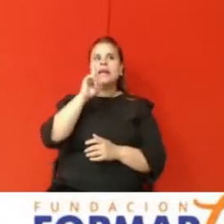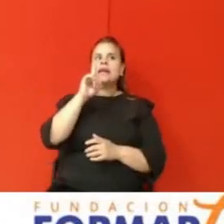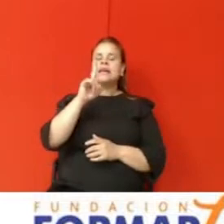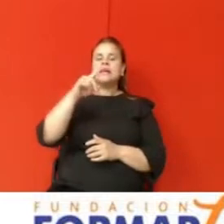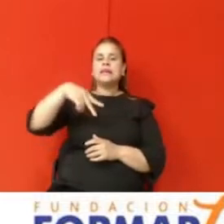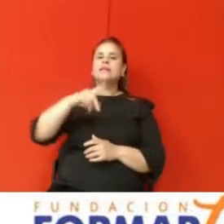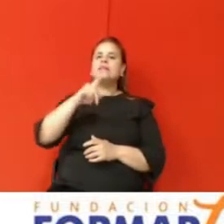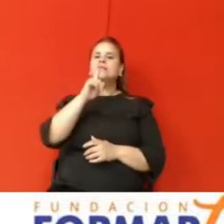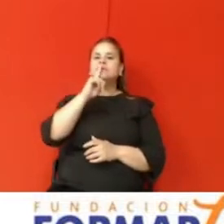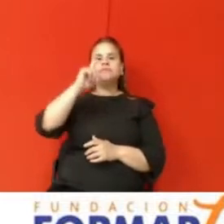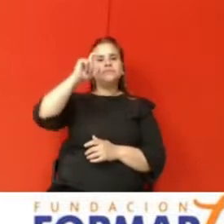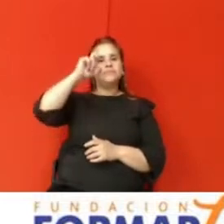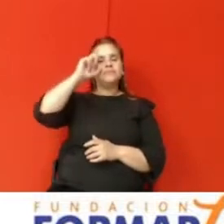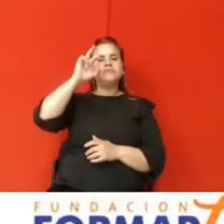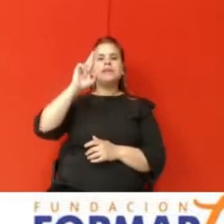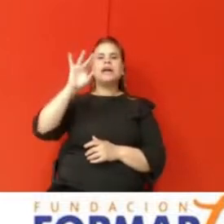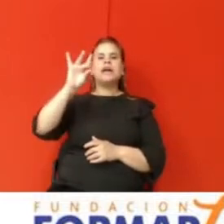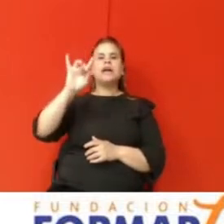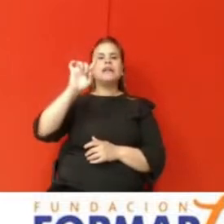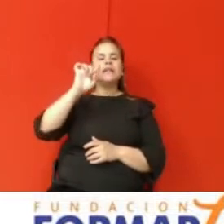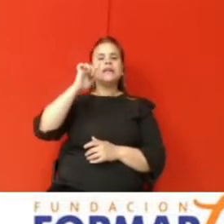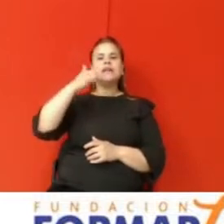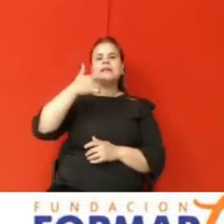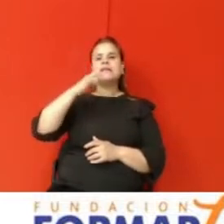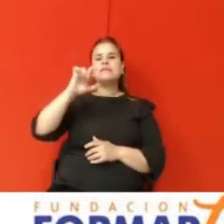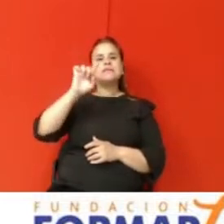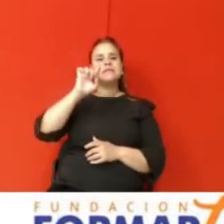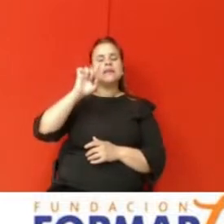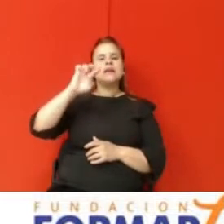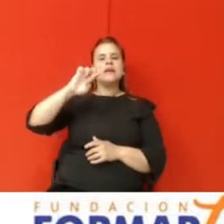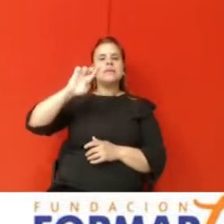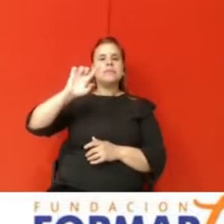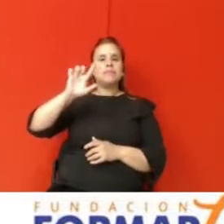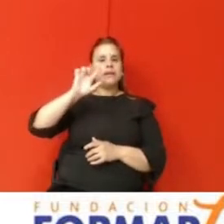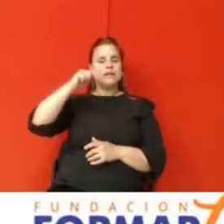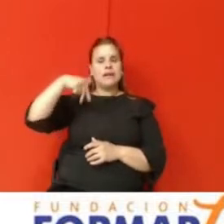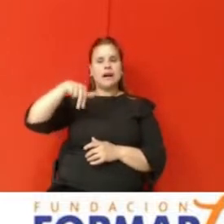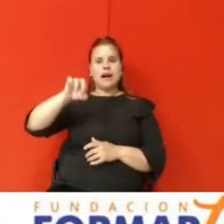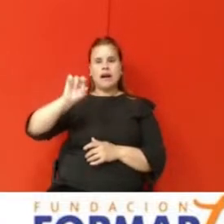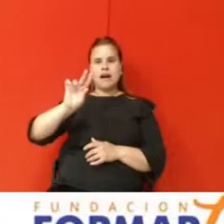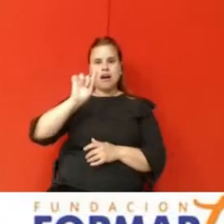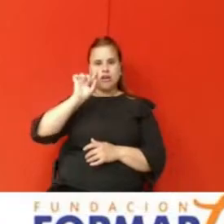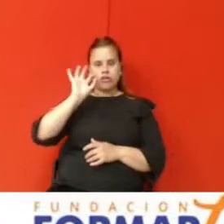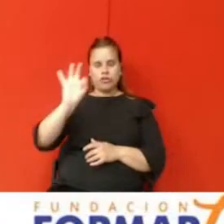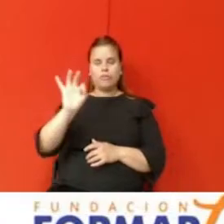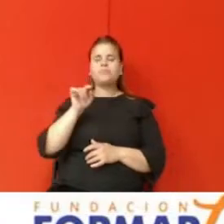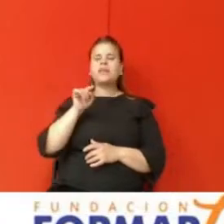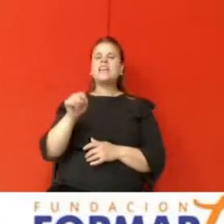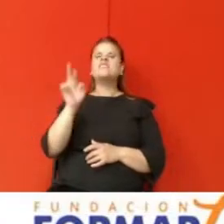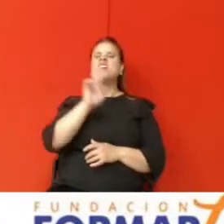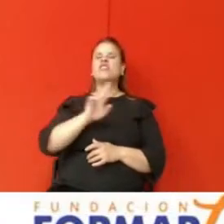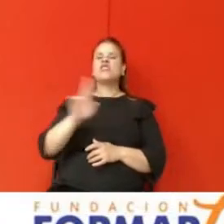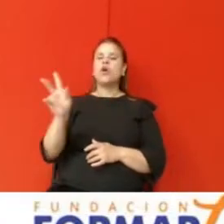de el médico, el geriatra, enfermería, la asistente social, la